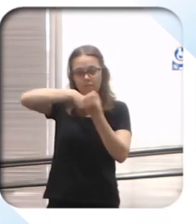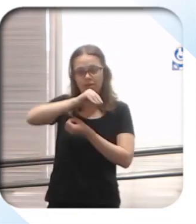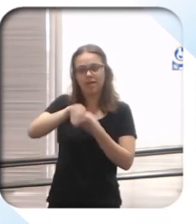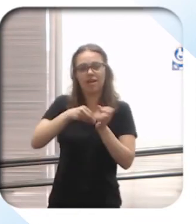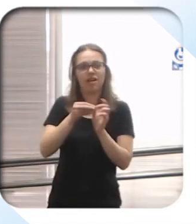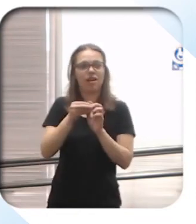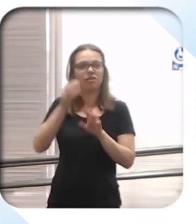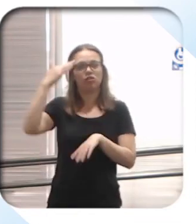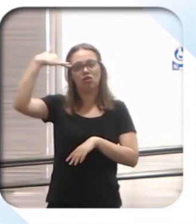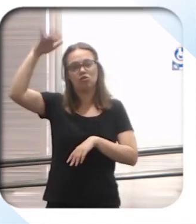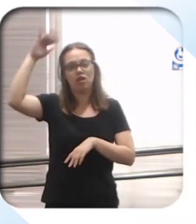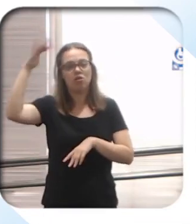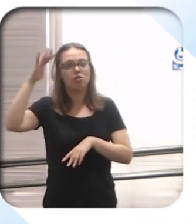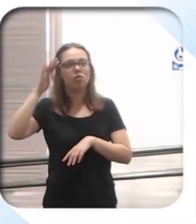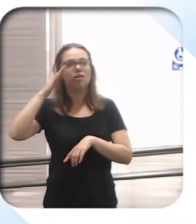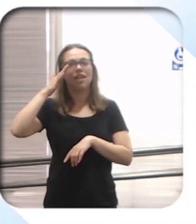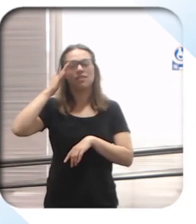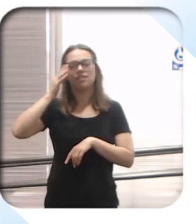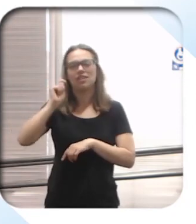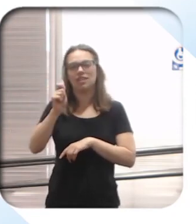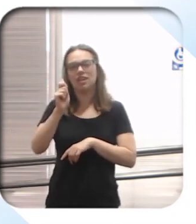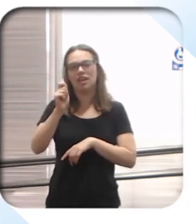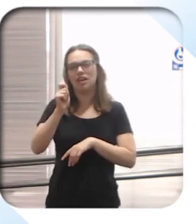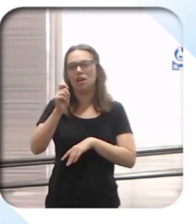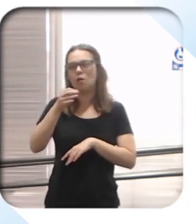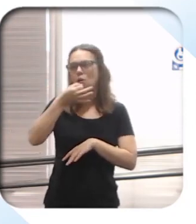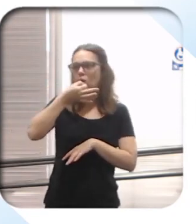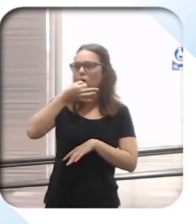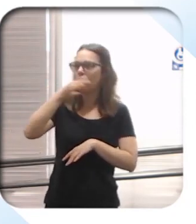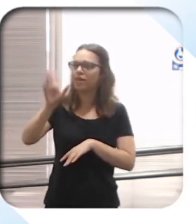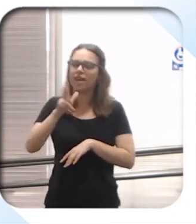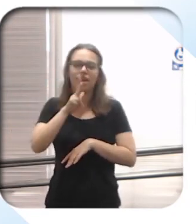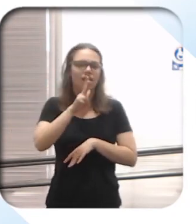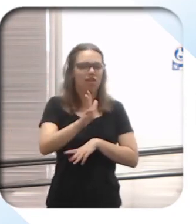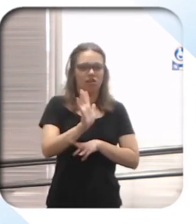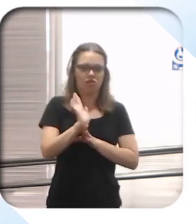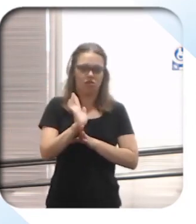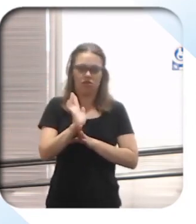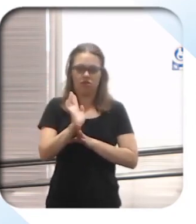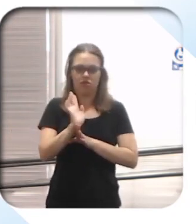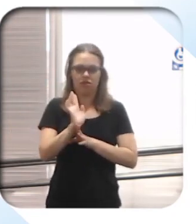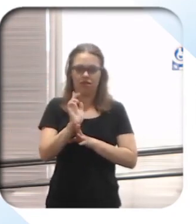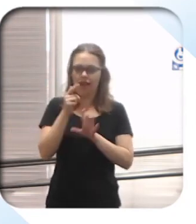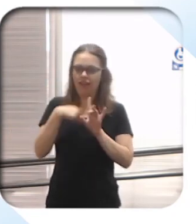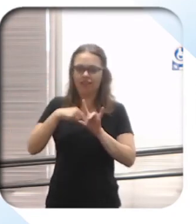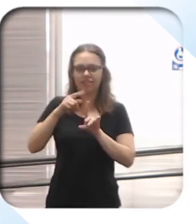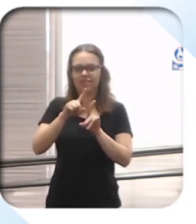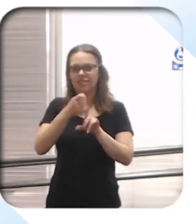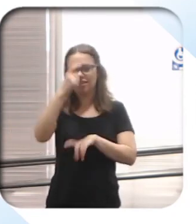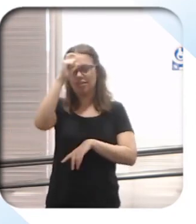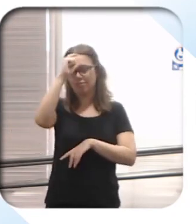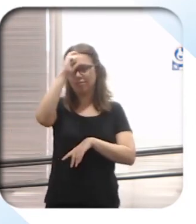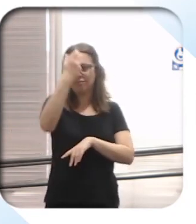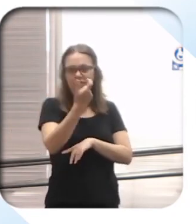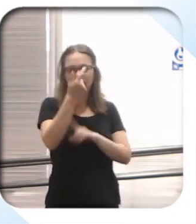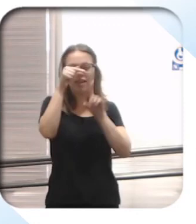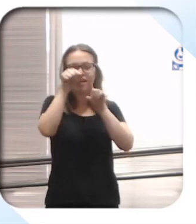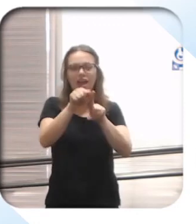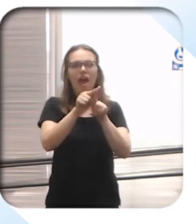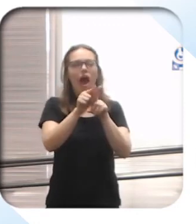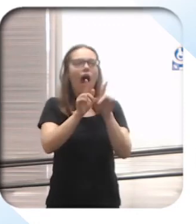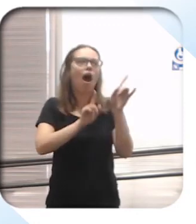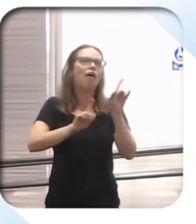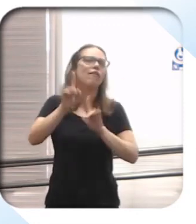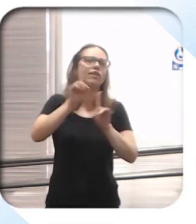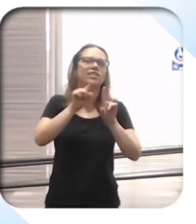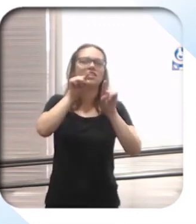los adultos y quienes tenemos cualquier hijo en nuestras casas. ¿Ah? Que a veces